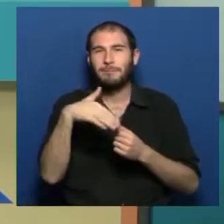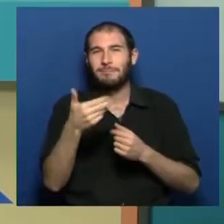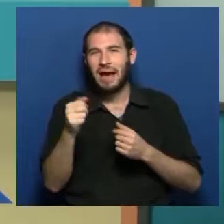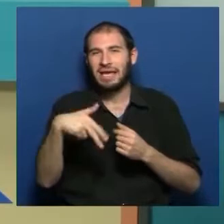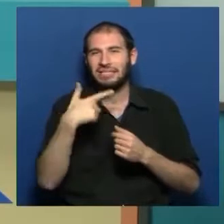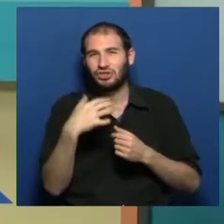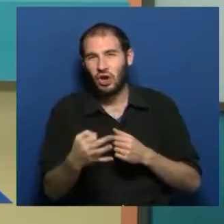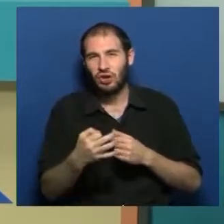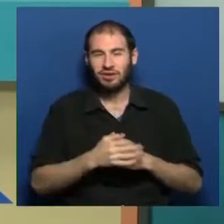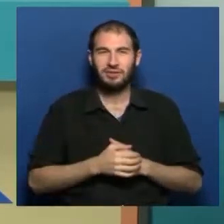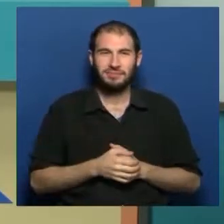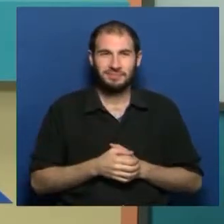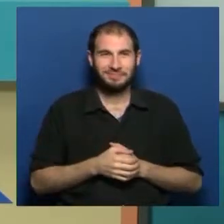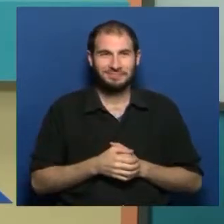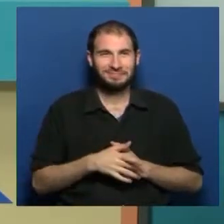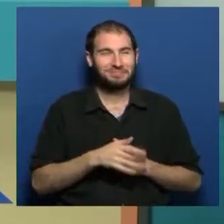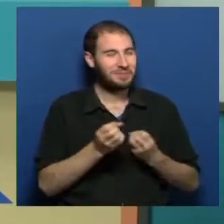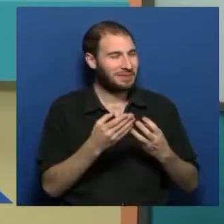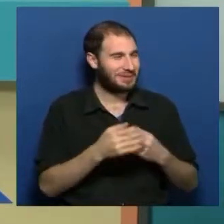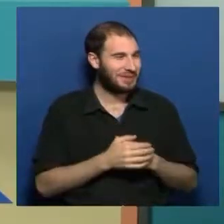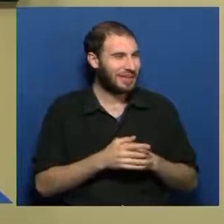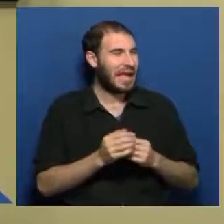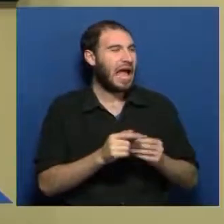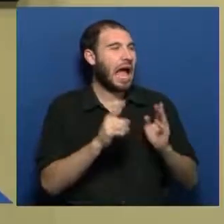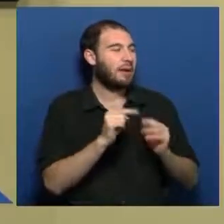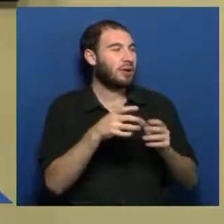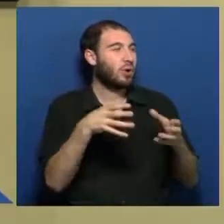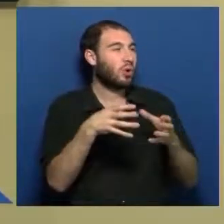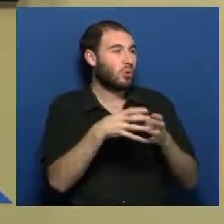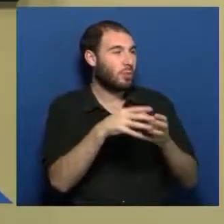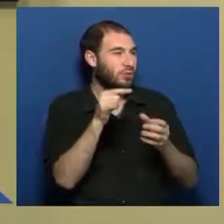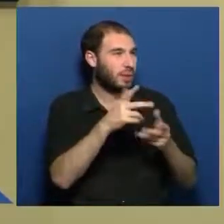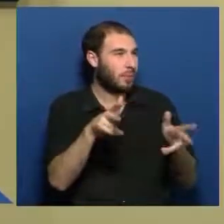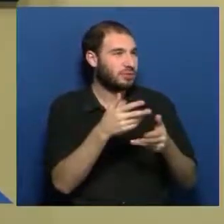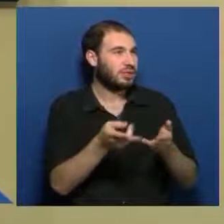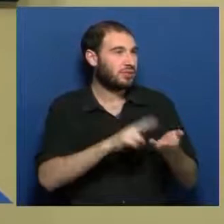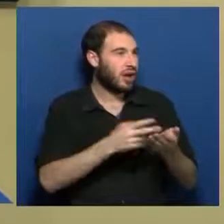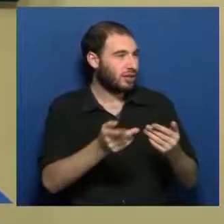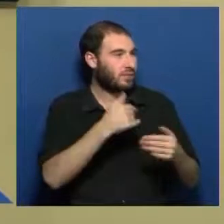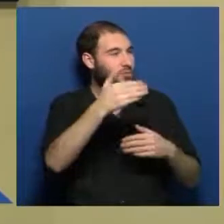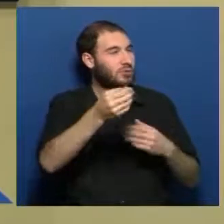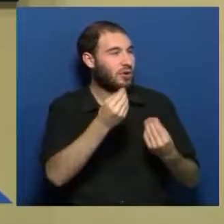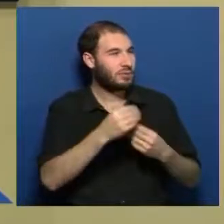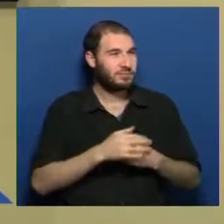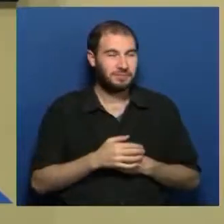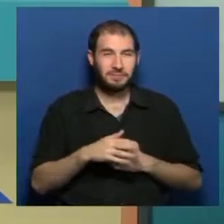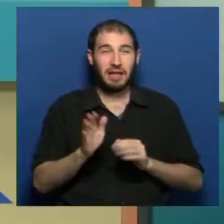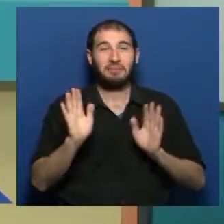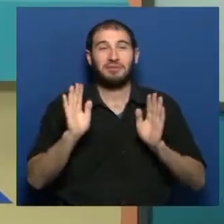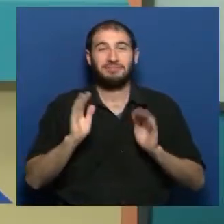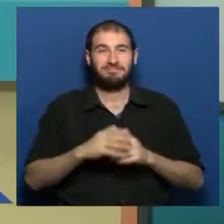Claro. Muy bien. ¿Alguna posibilidad de que la banda Fulton vuelva a tocar en un futuro?